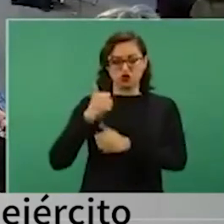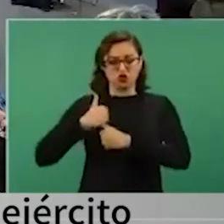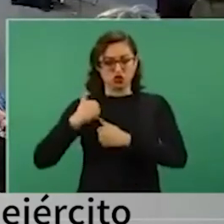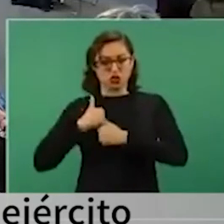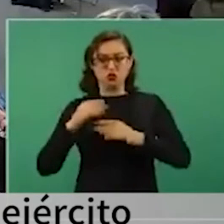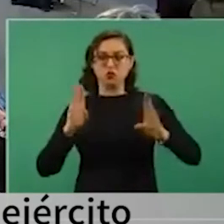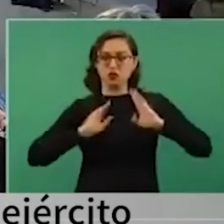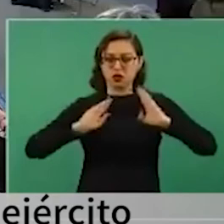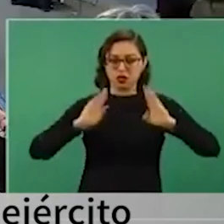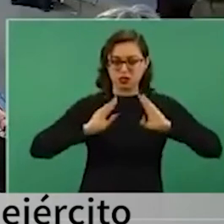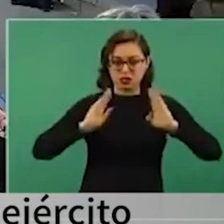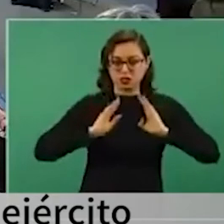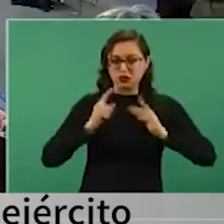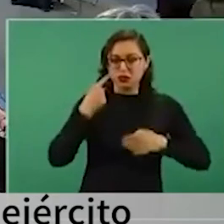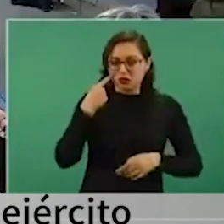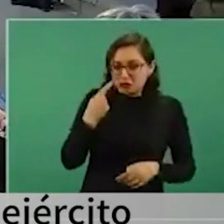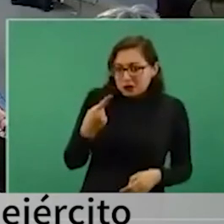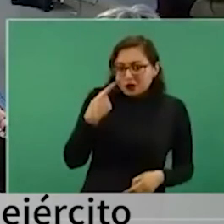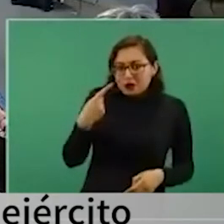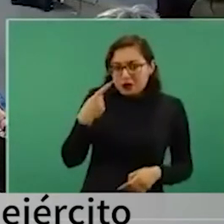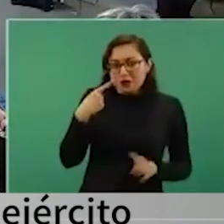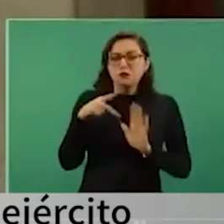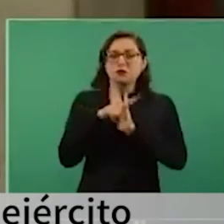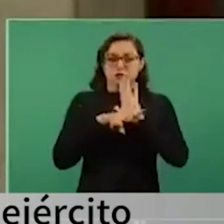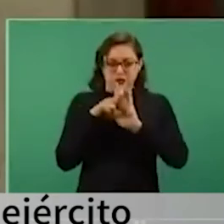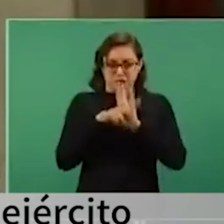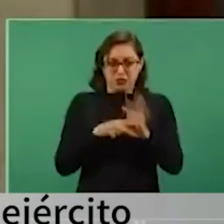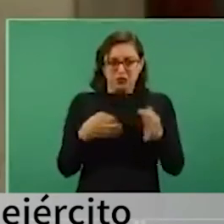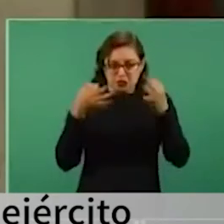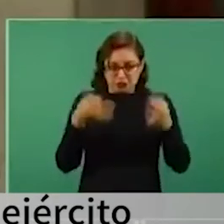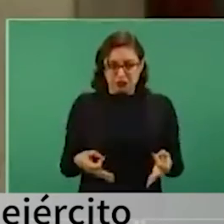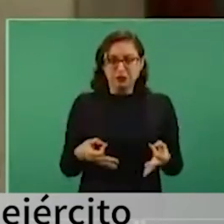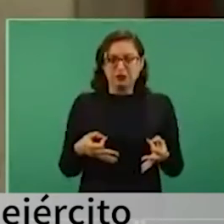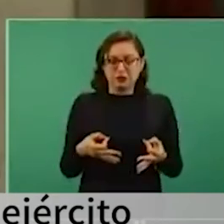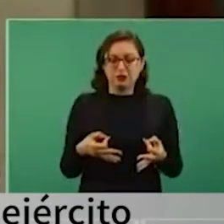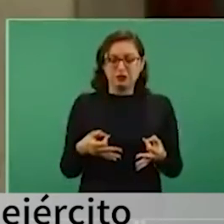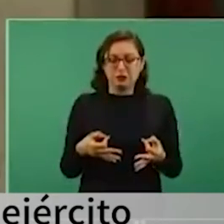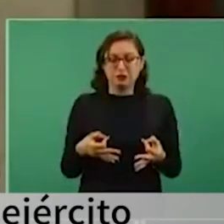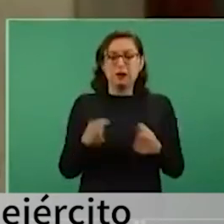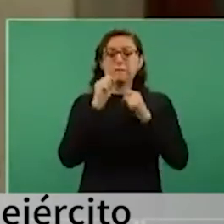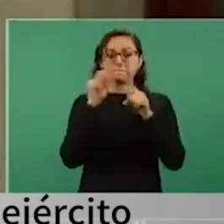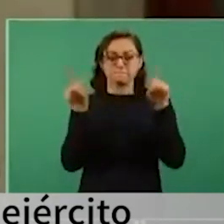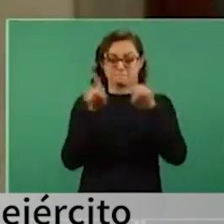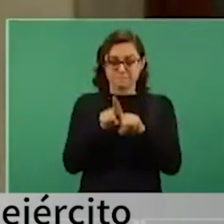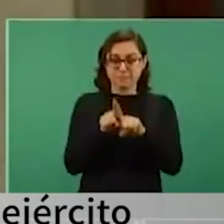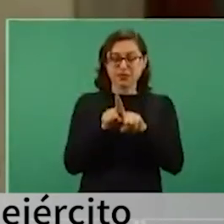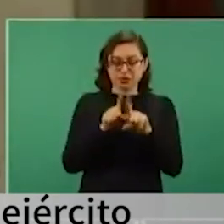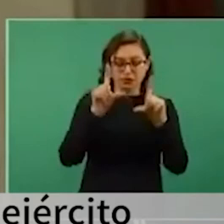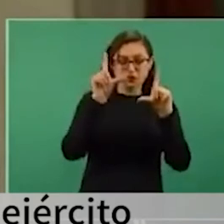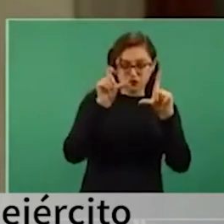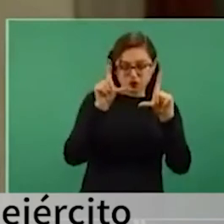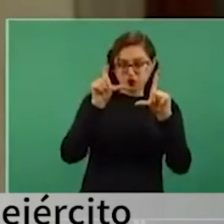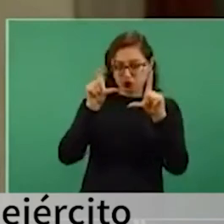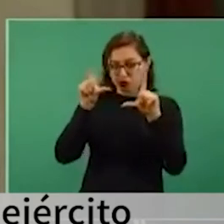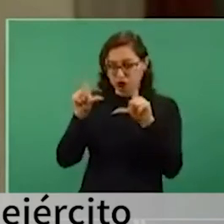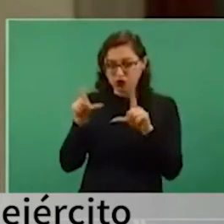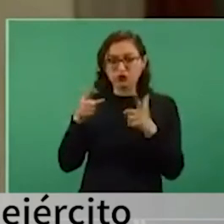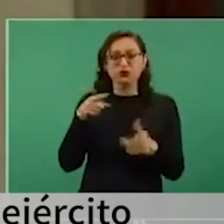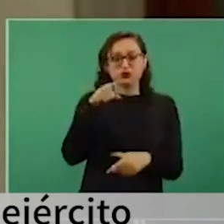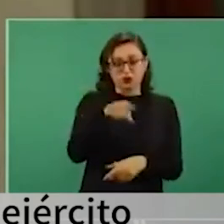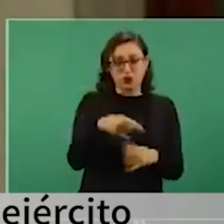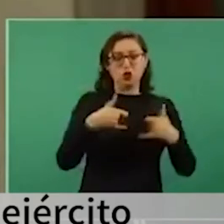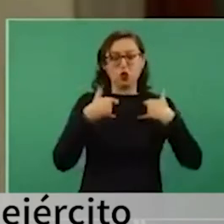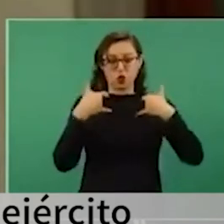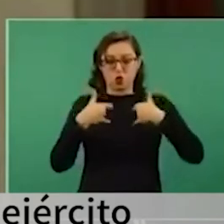el año pasado, obtuvimos los videos originales y obtuvimos también ya las fotografías del joven